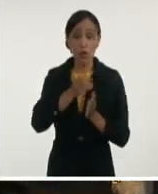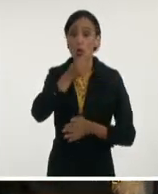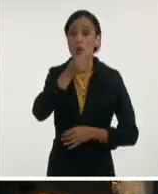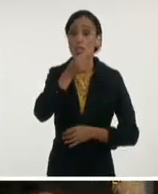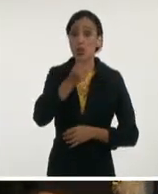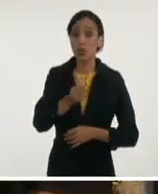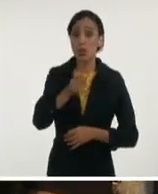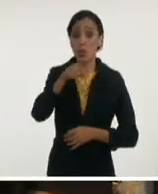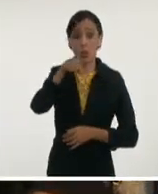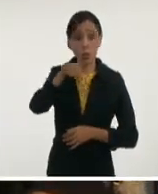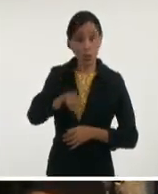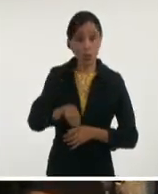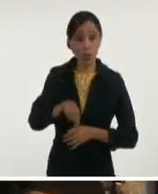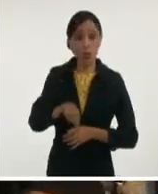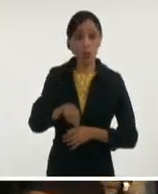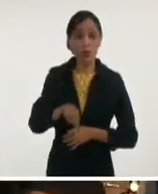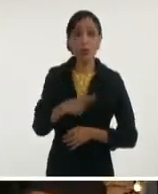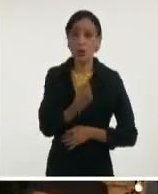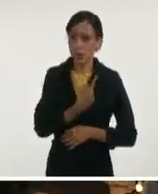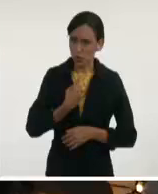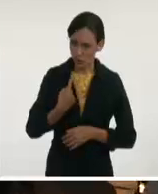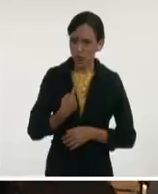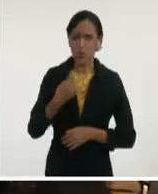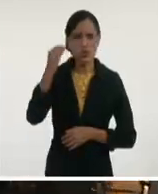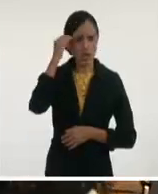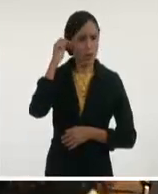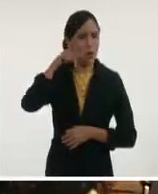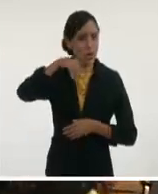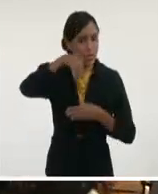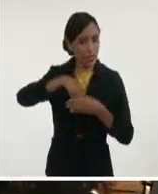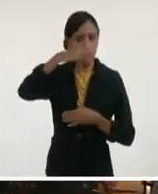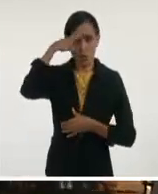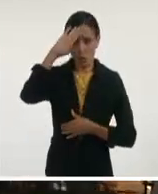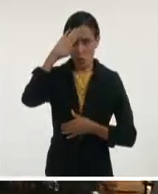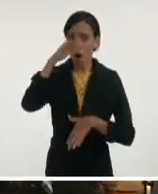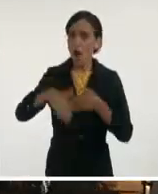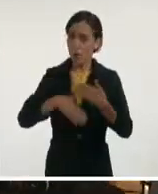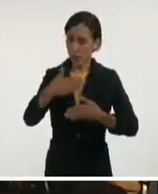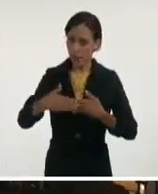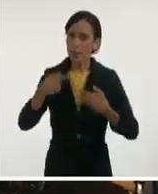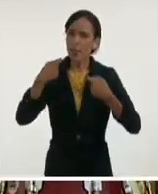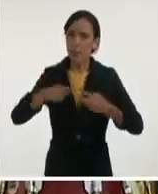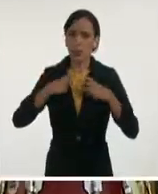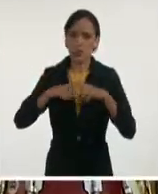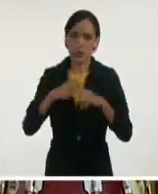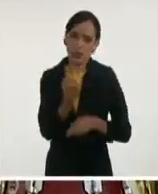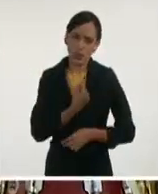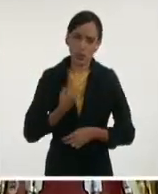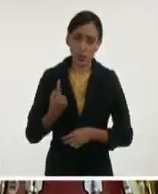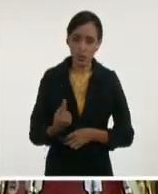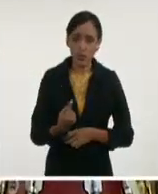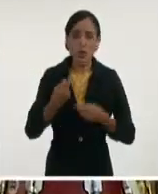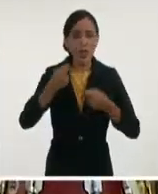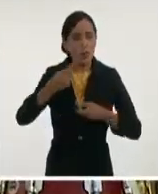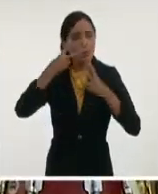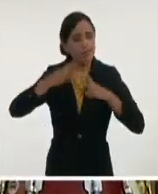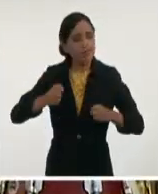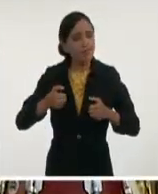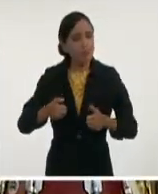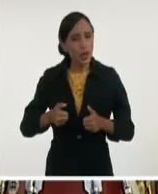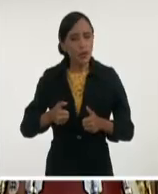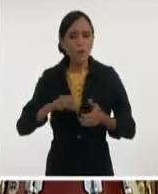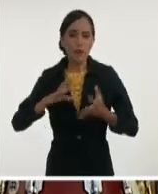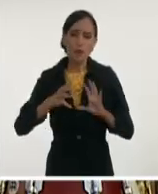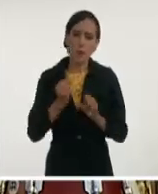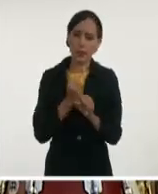nos aparta de la necesaria autocrítica y la rectificación, la revisión de nuestros métodos y estilo de trabajo